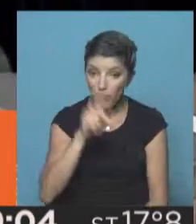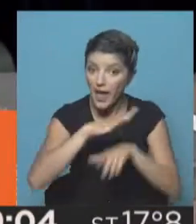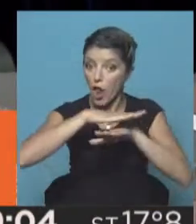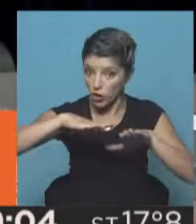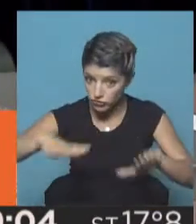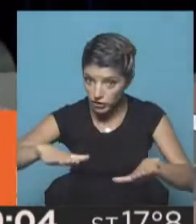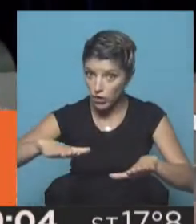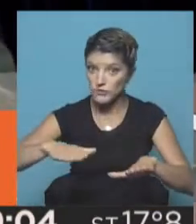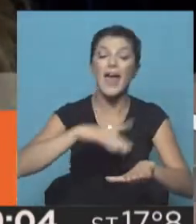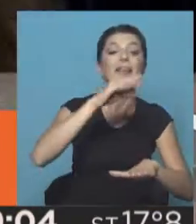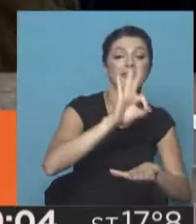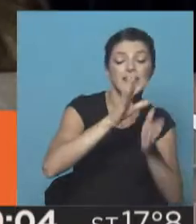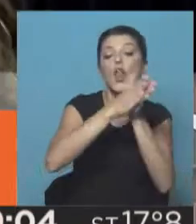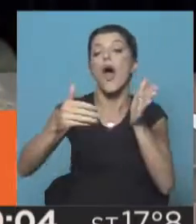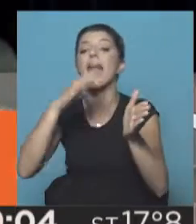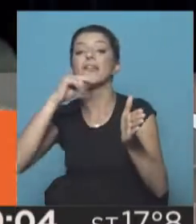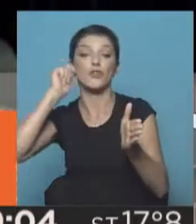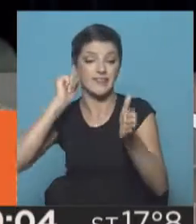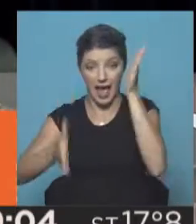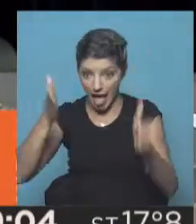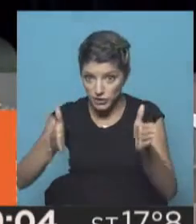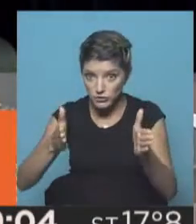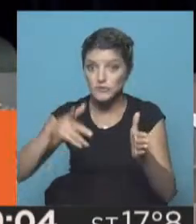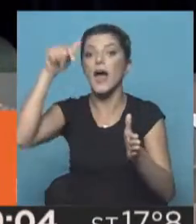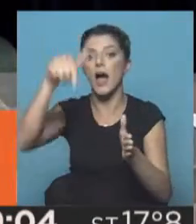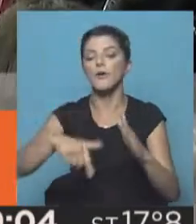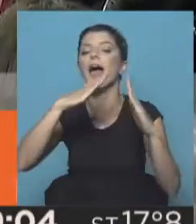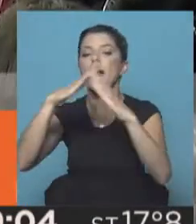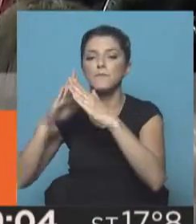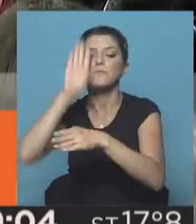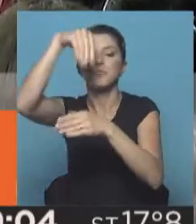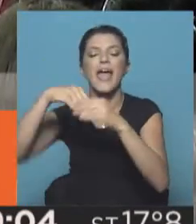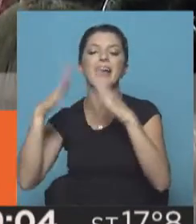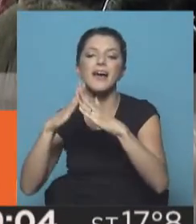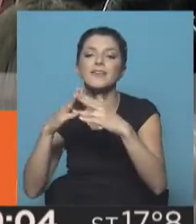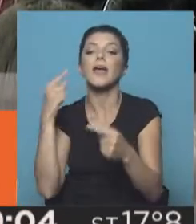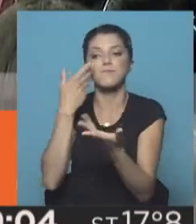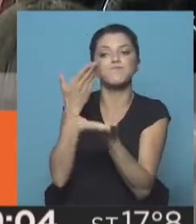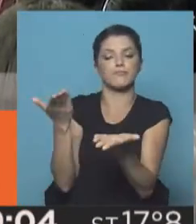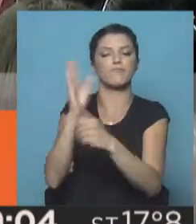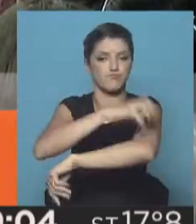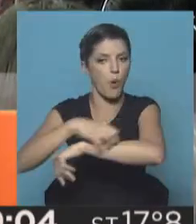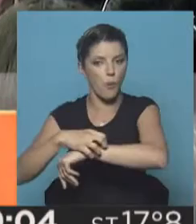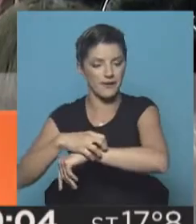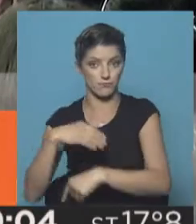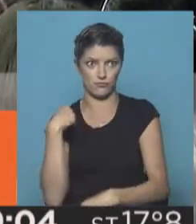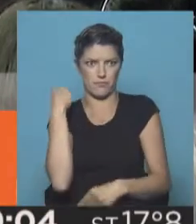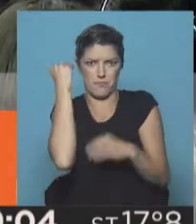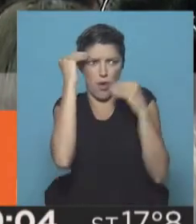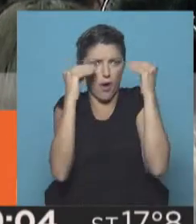de 0 a 14 años están en hogares clasificados como pobres. Me preocupa enormemente,